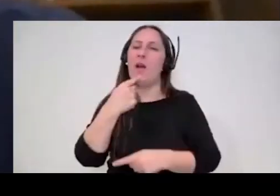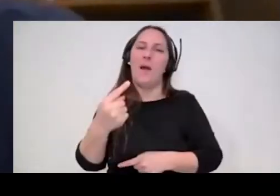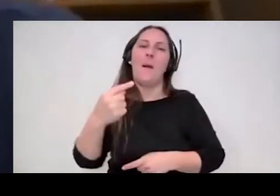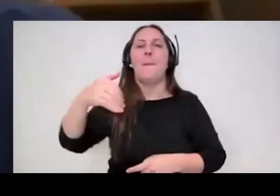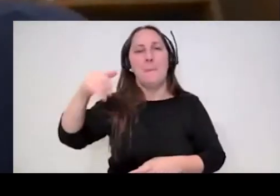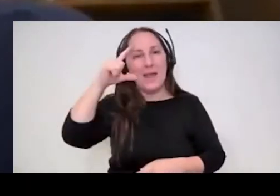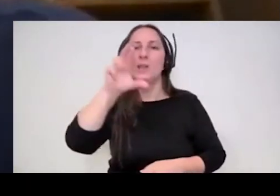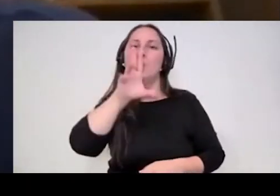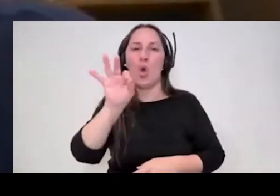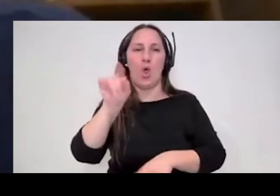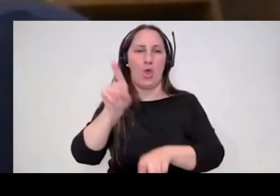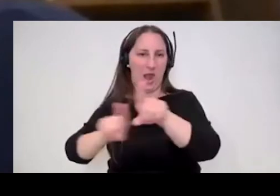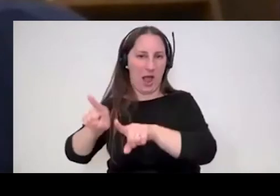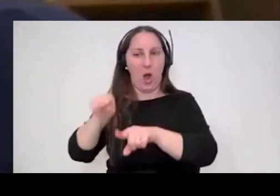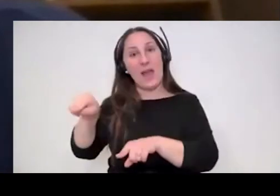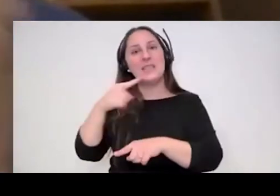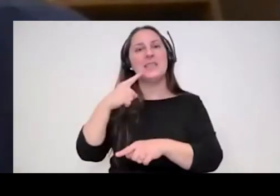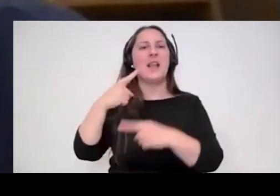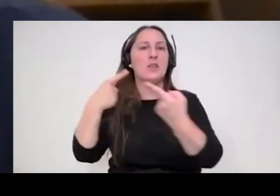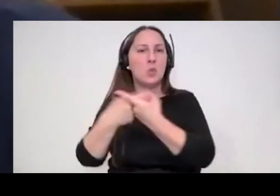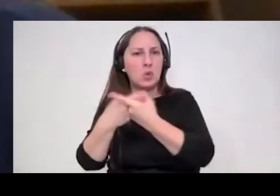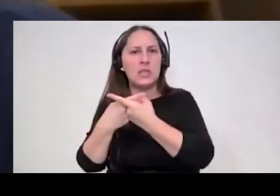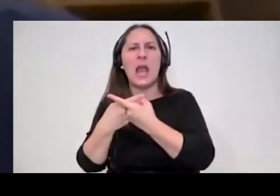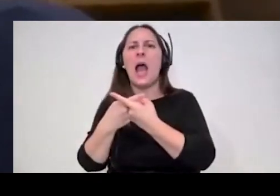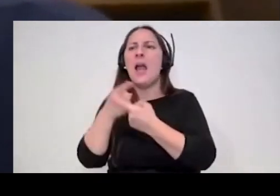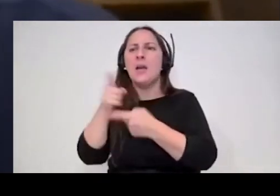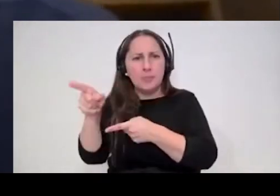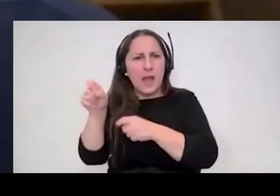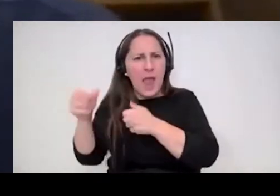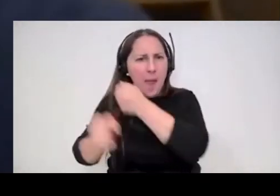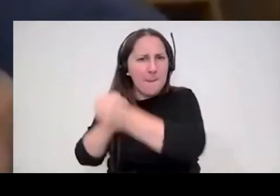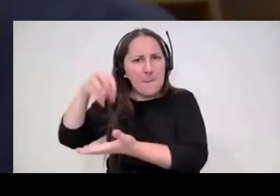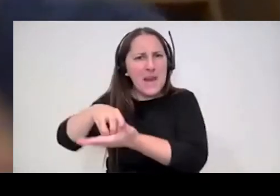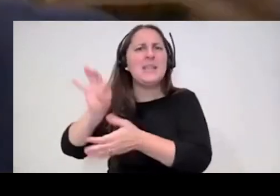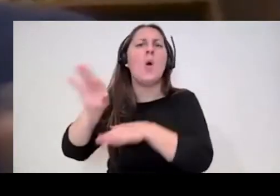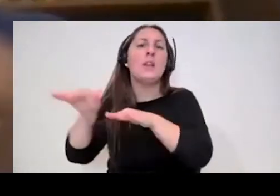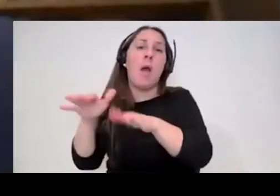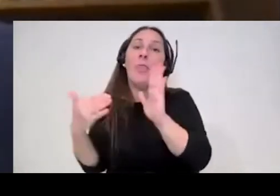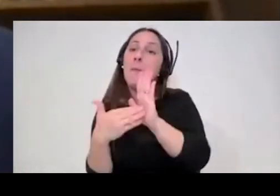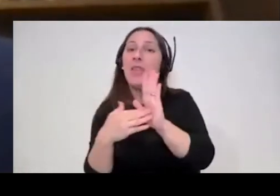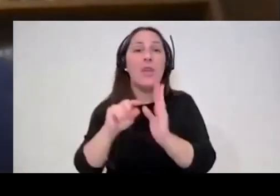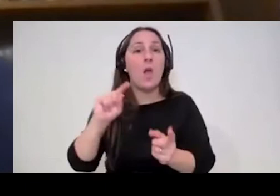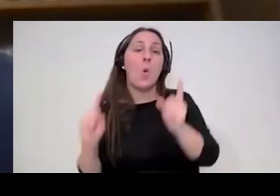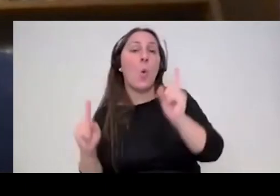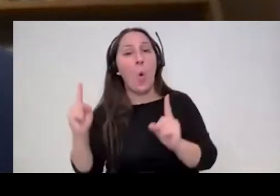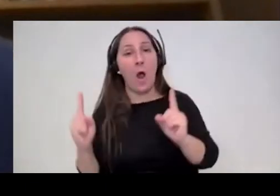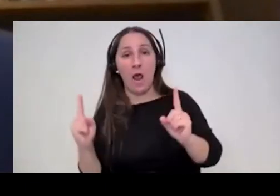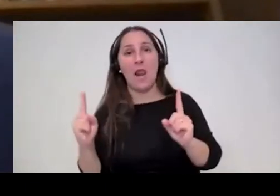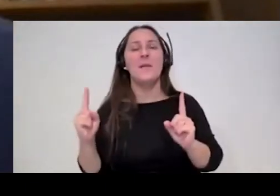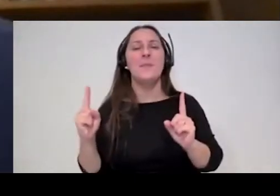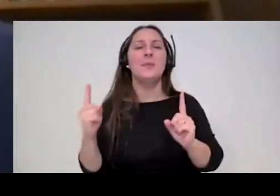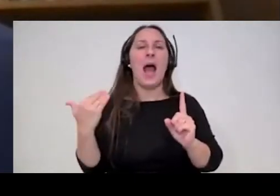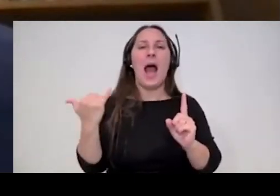la discusión ahí era si era una empresa o una actividad, porque en función de empresa o actividad pueden jugar, hay un